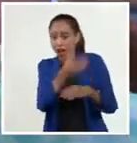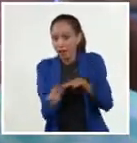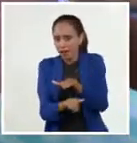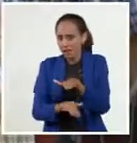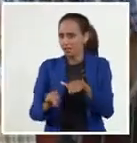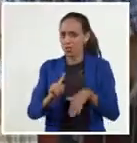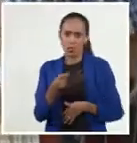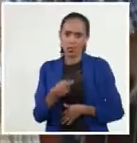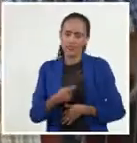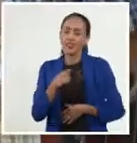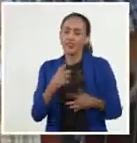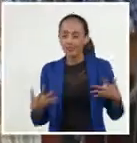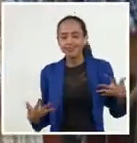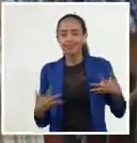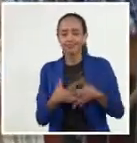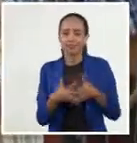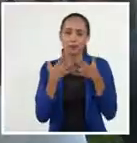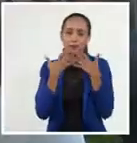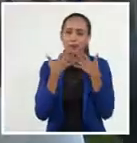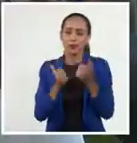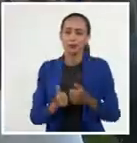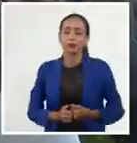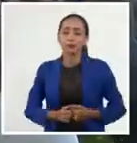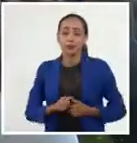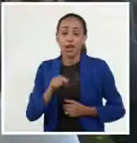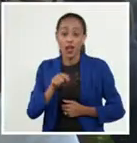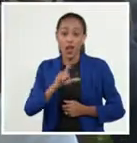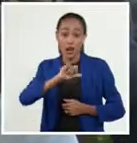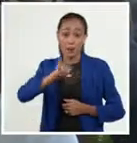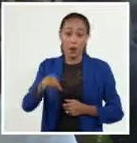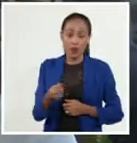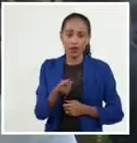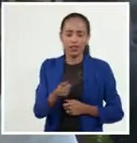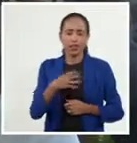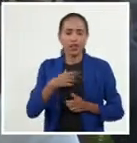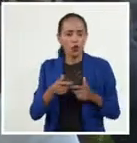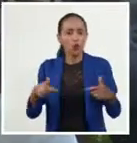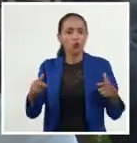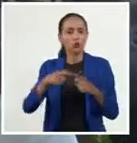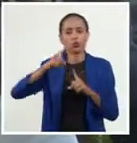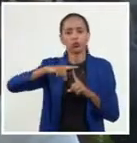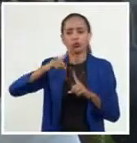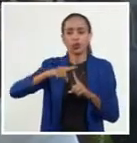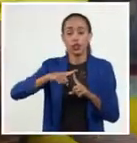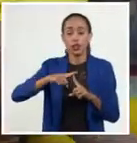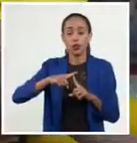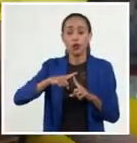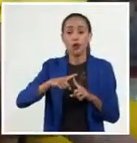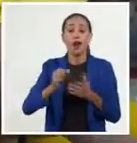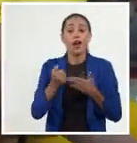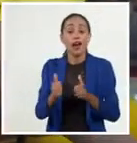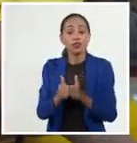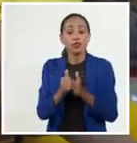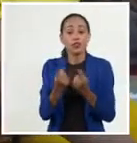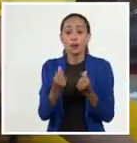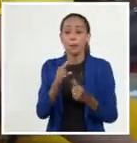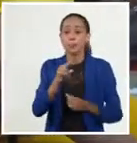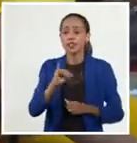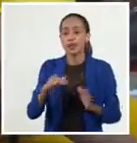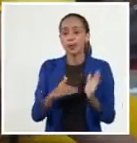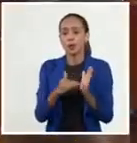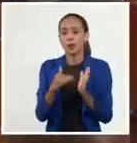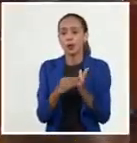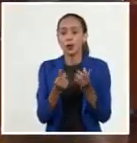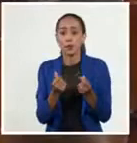más de 30 proyectos manejados por un consejo técnico asesor, con un financiamiento de 26 millones de pesos y enfocados en temas como